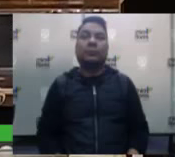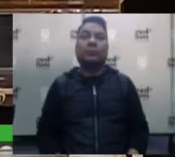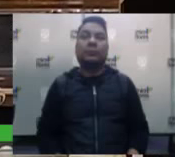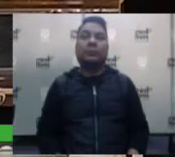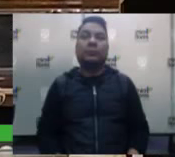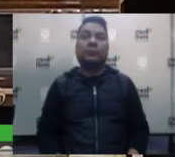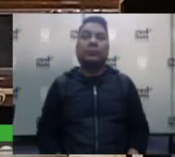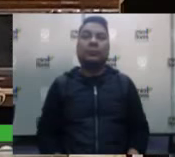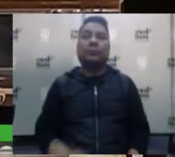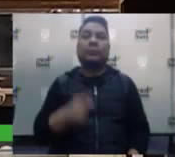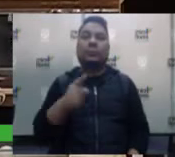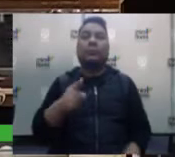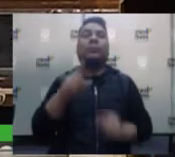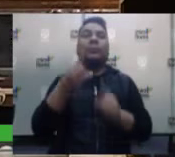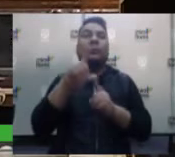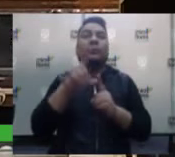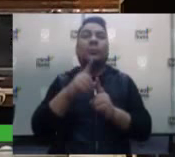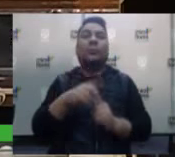D.